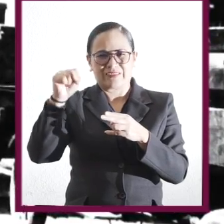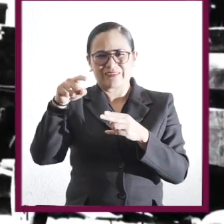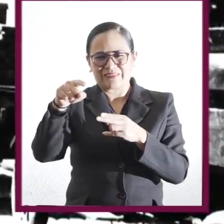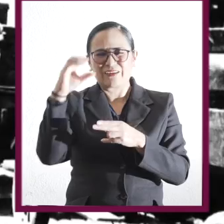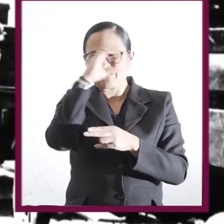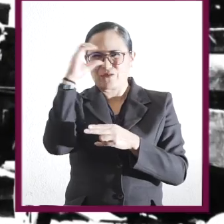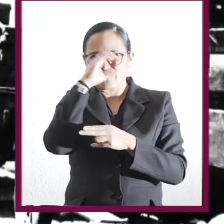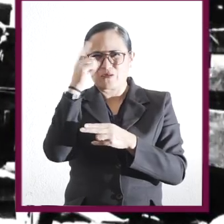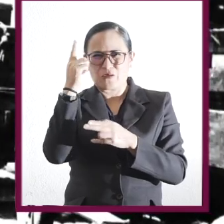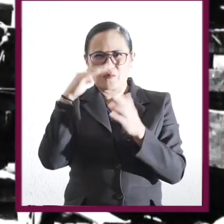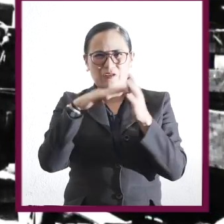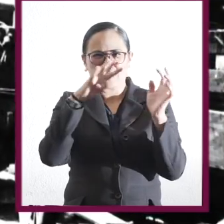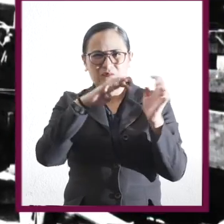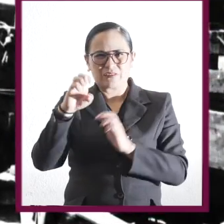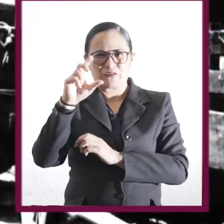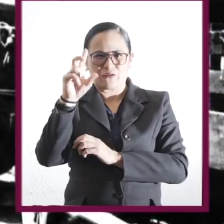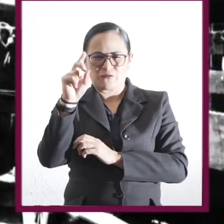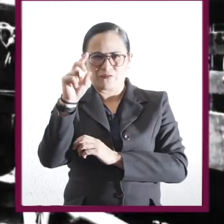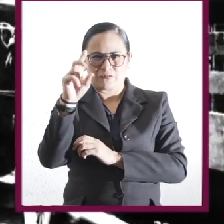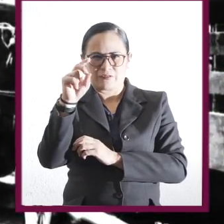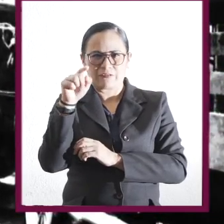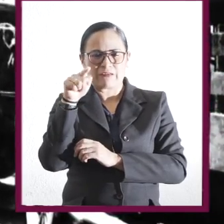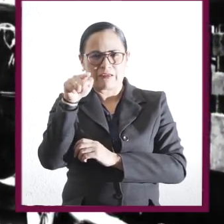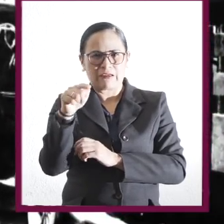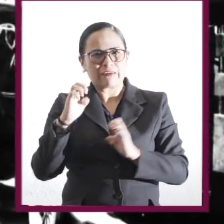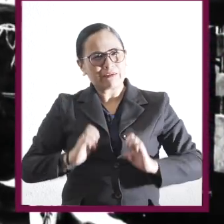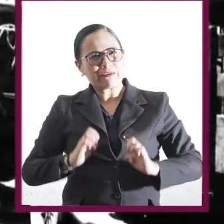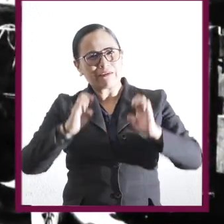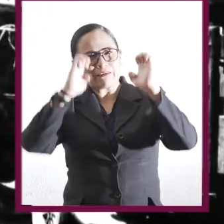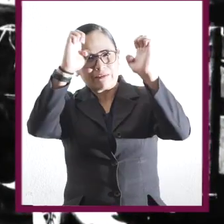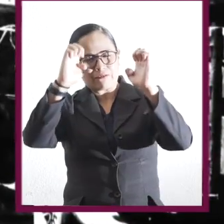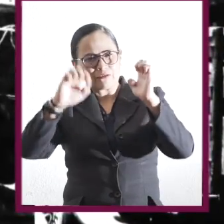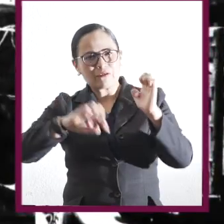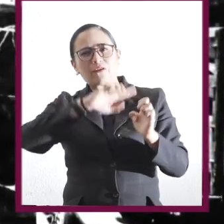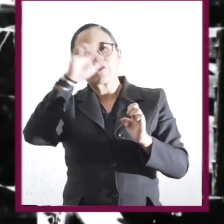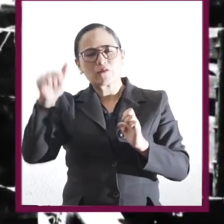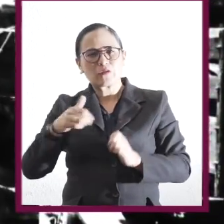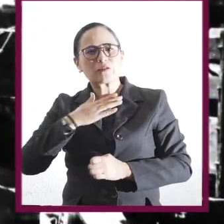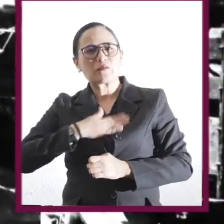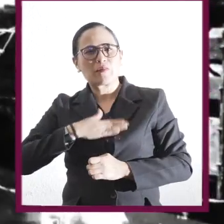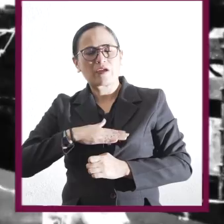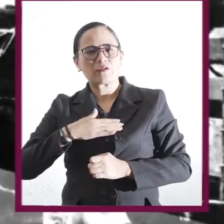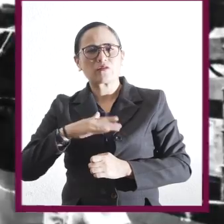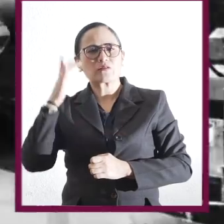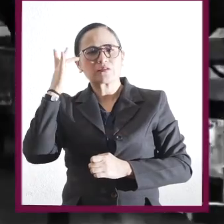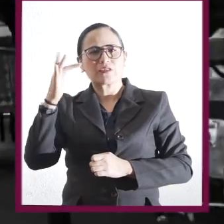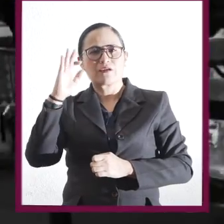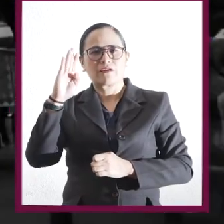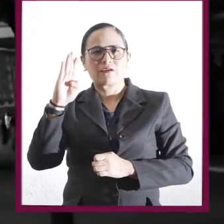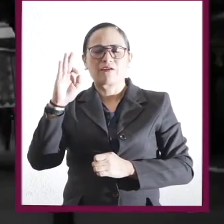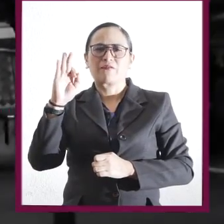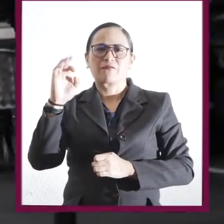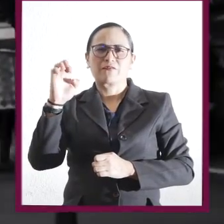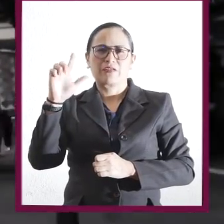toma cercana a 1930, donde destaca el edificio que albergó los baños de San Felipe.